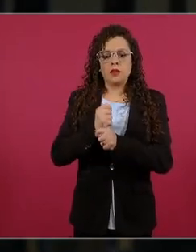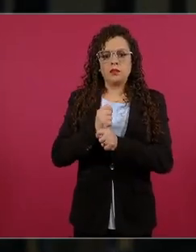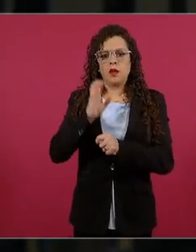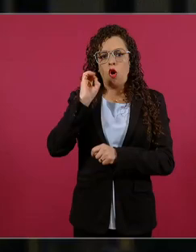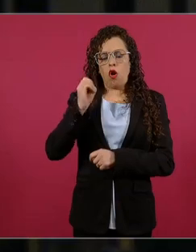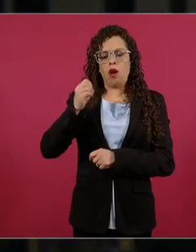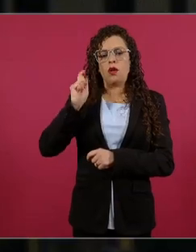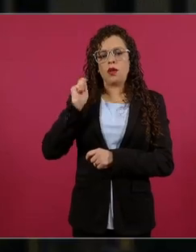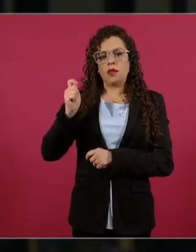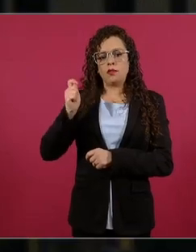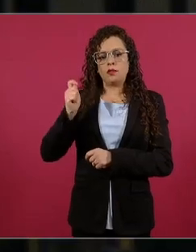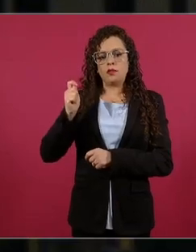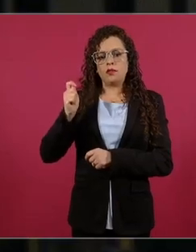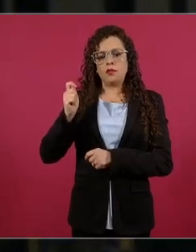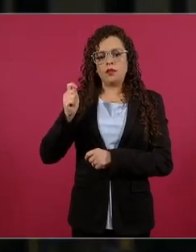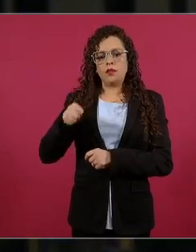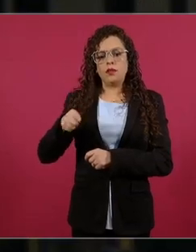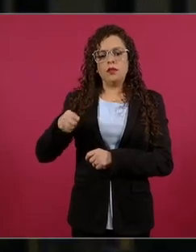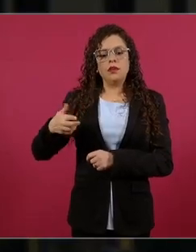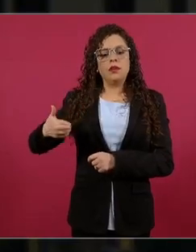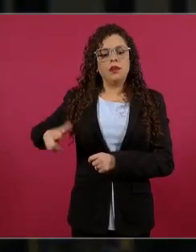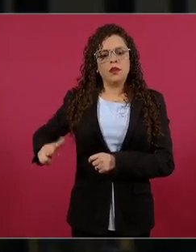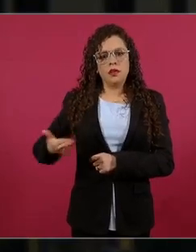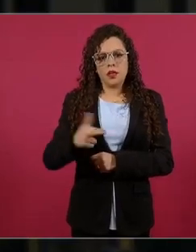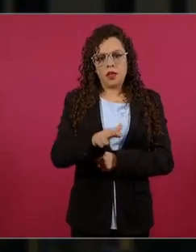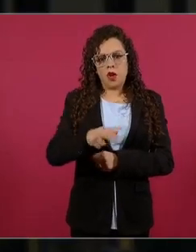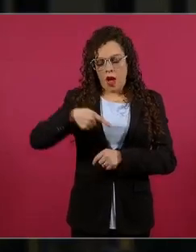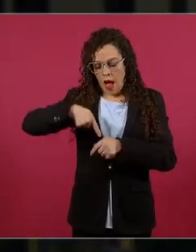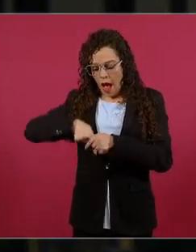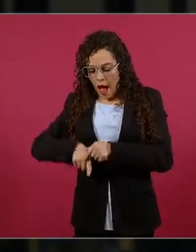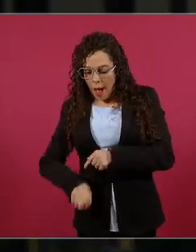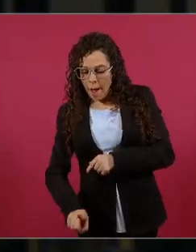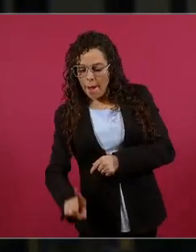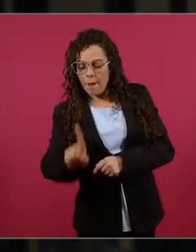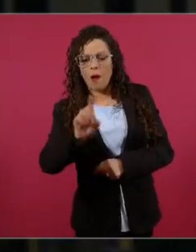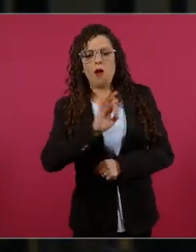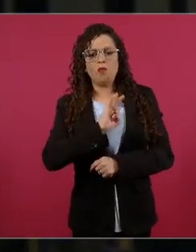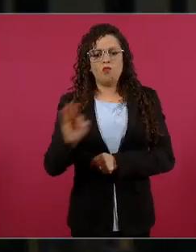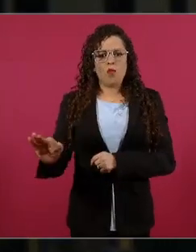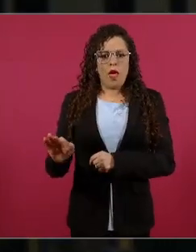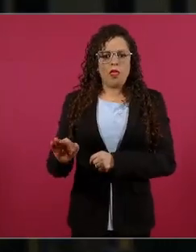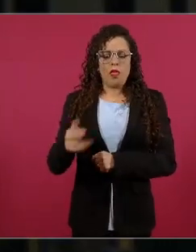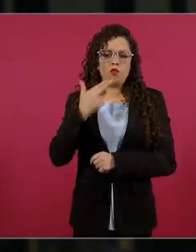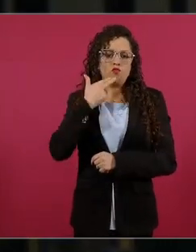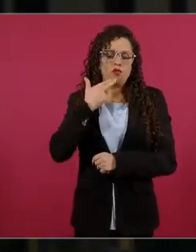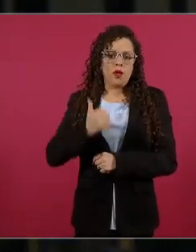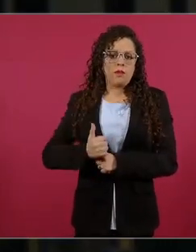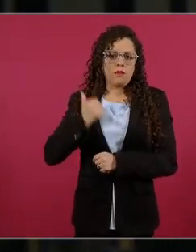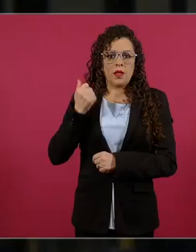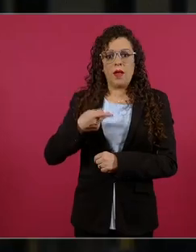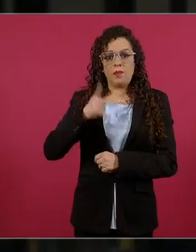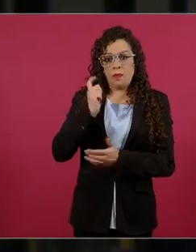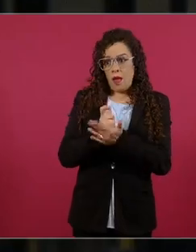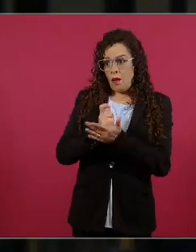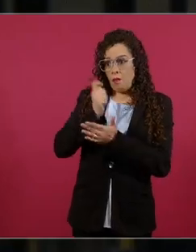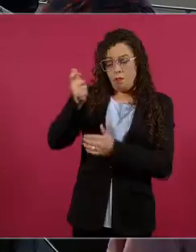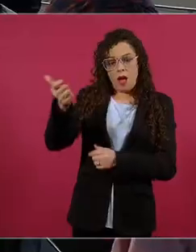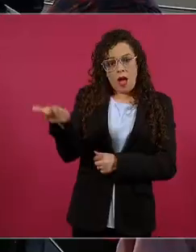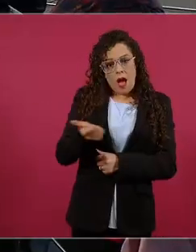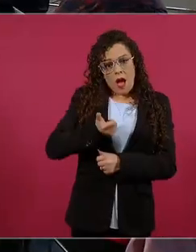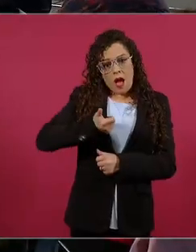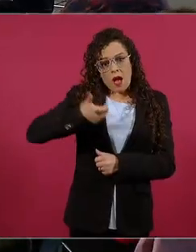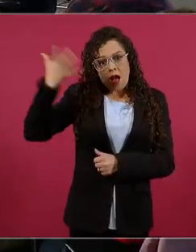que pasa por abajo del río Coatzacoalcos, y esto pues dicen es muy costoso, no lo podemos